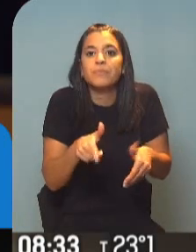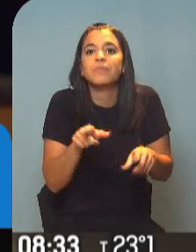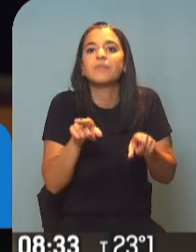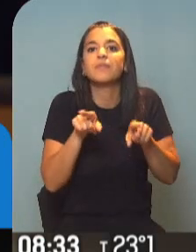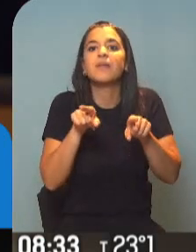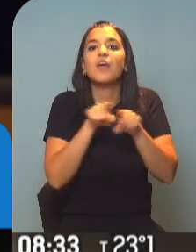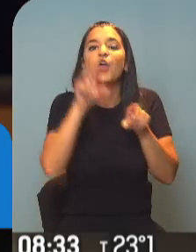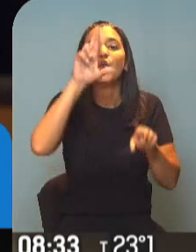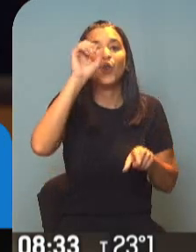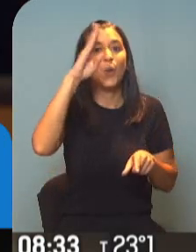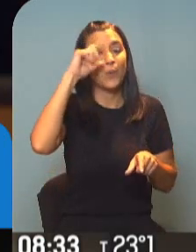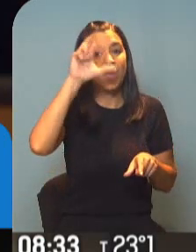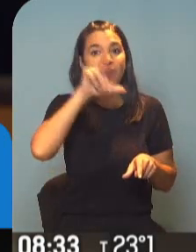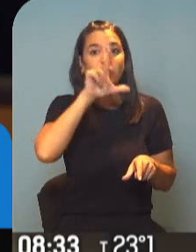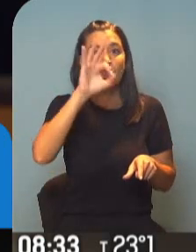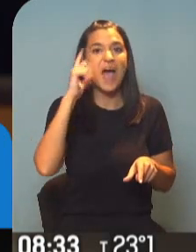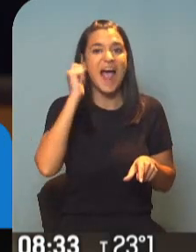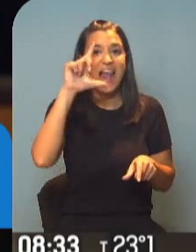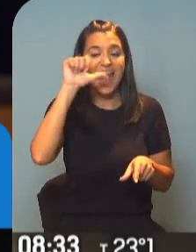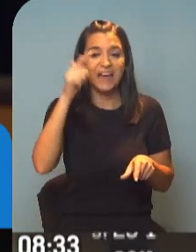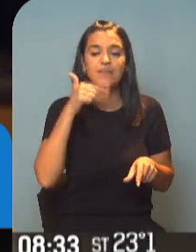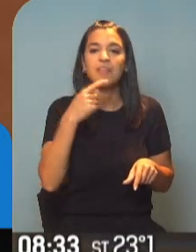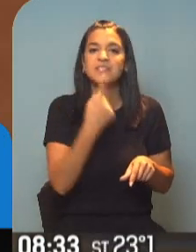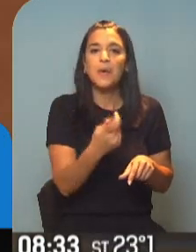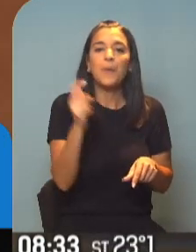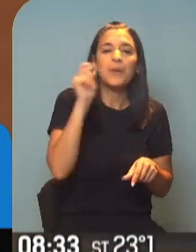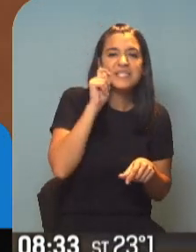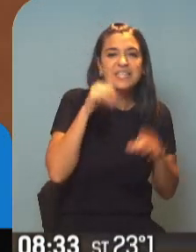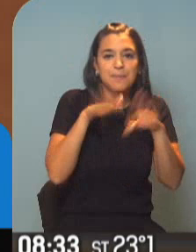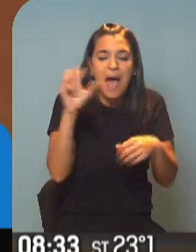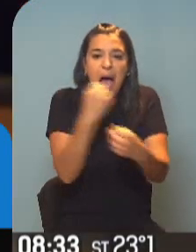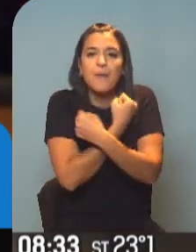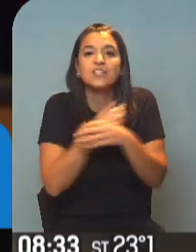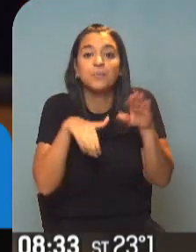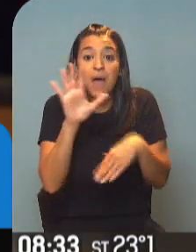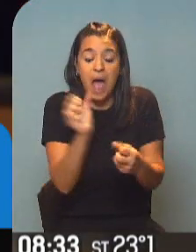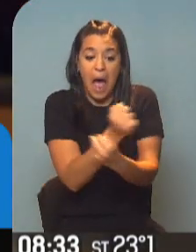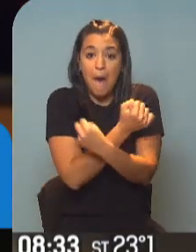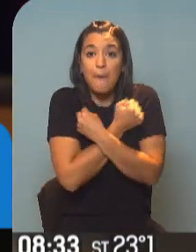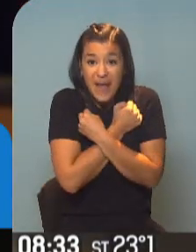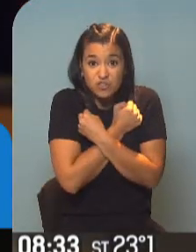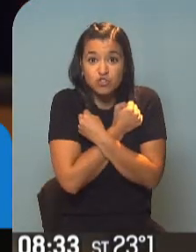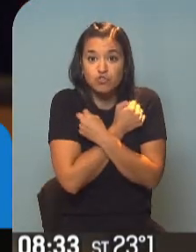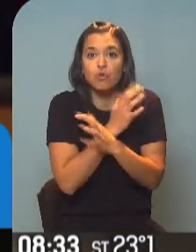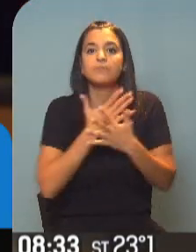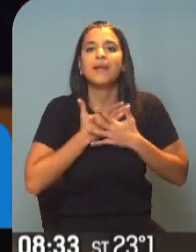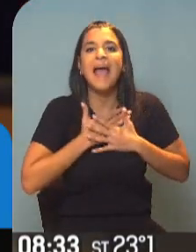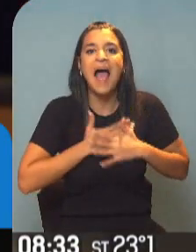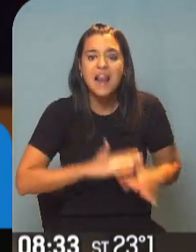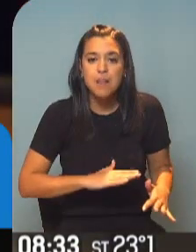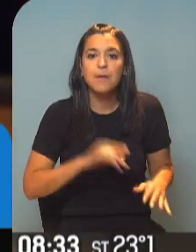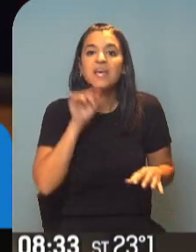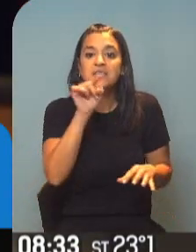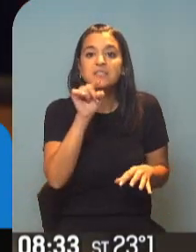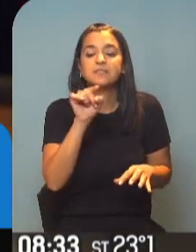y roberto ganan de si hay que besarse más hay que abrazarse más el abrazo el auto abrazo calma ese